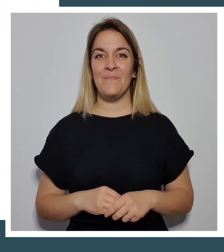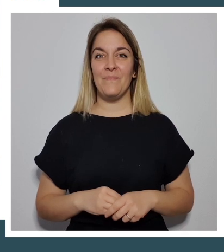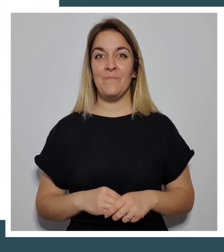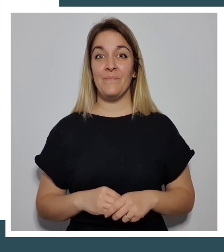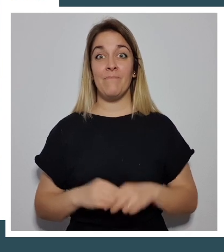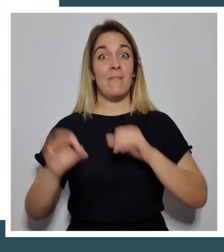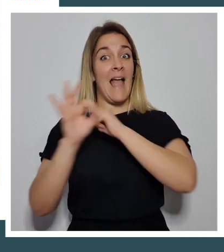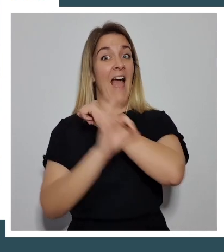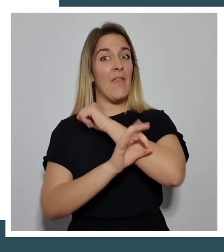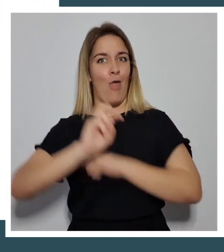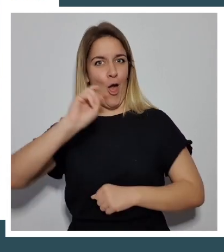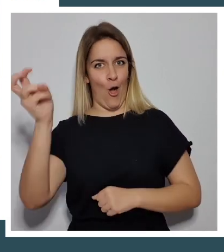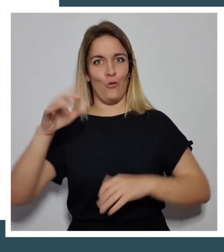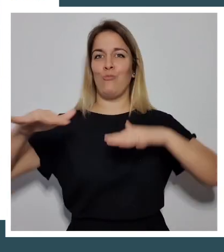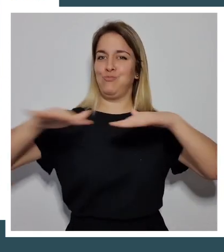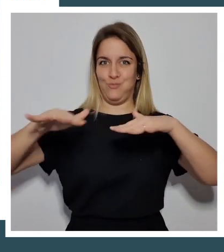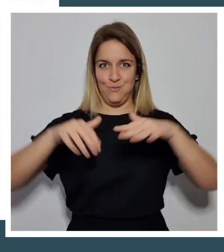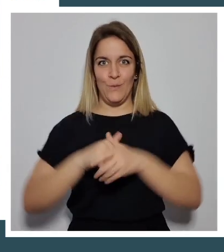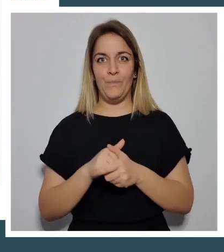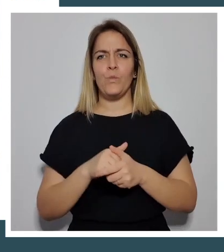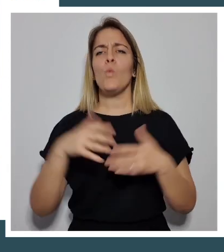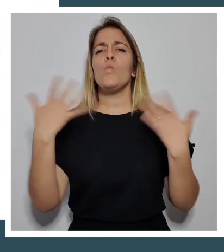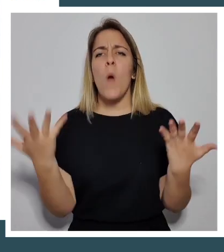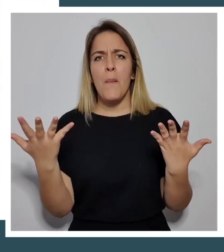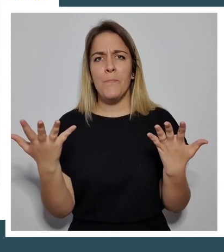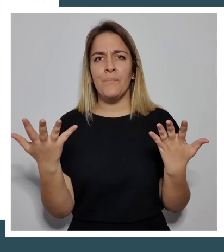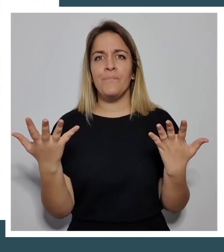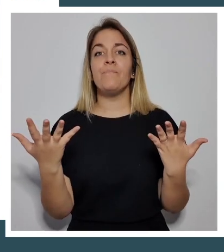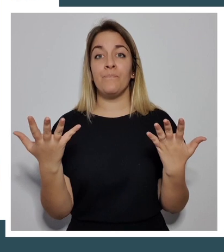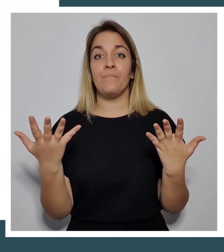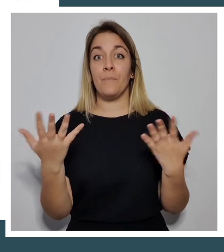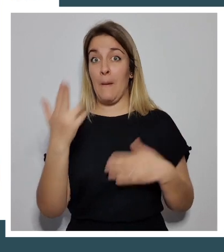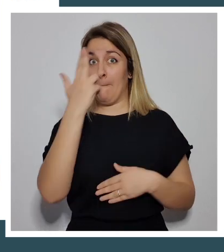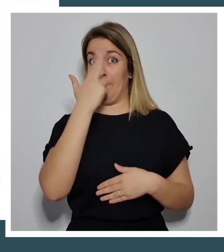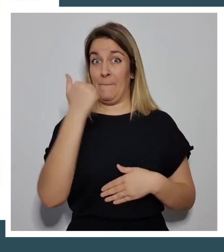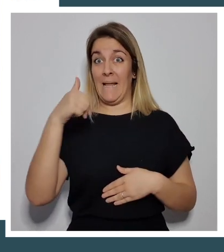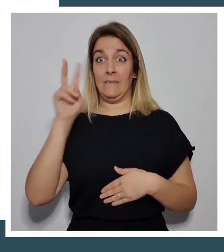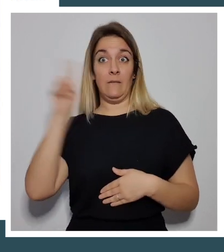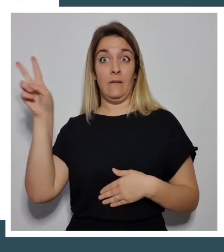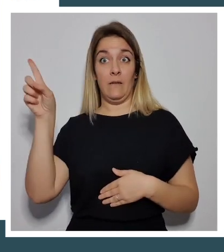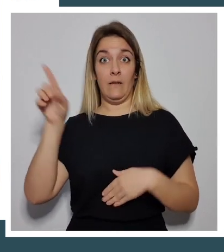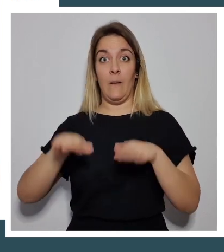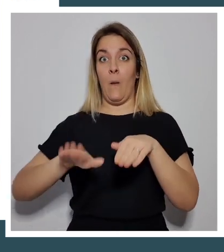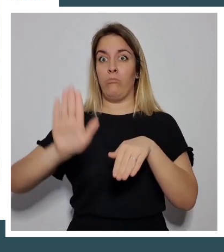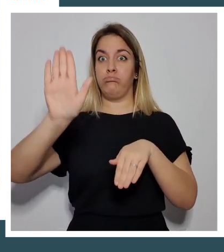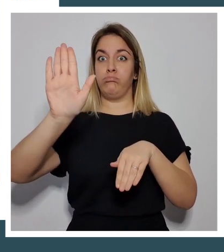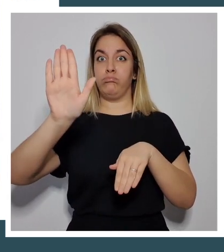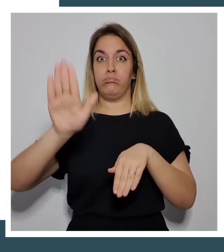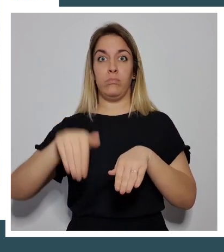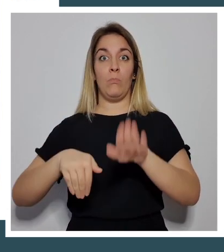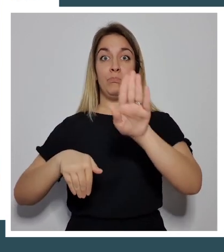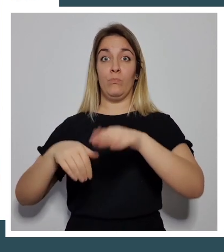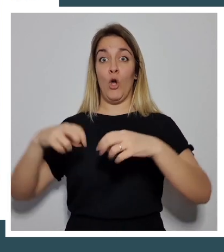En el siguiente ejercicio, el movimiento a realizar será elevar primero un pie, extendiendo una rodilla